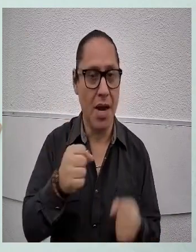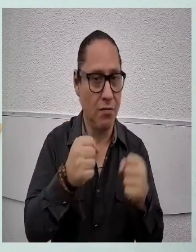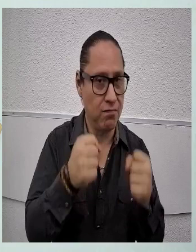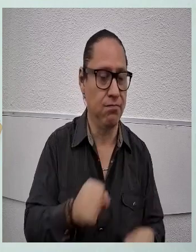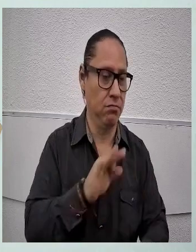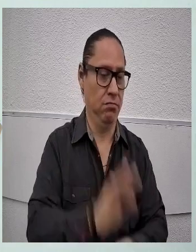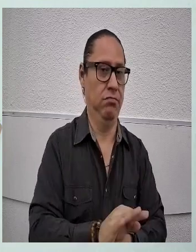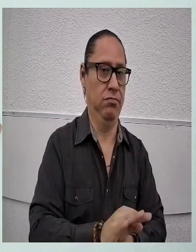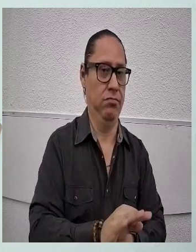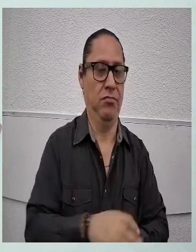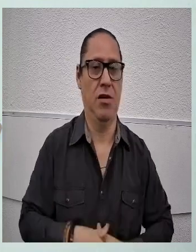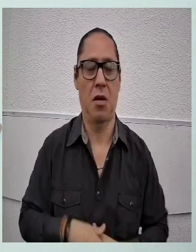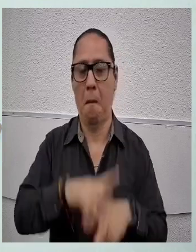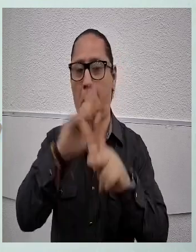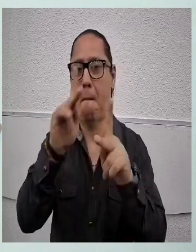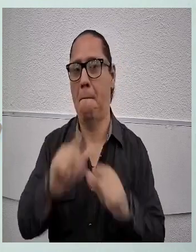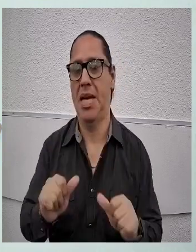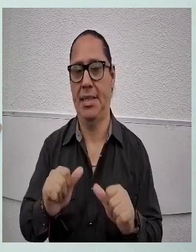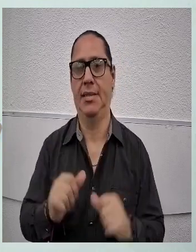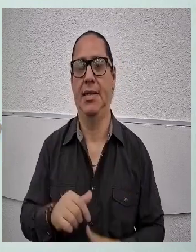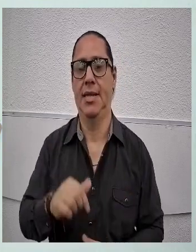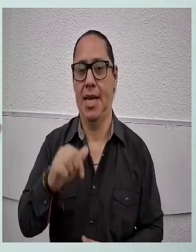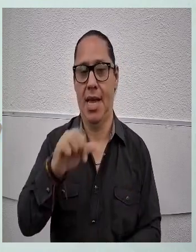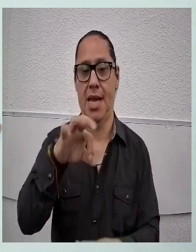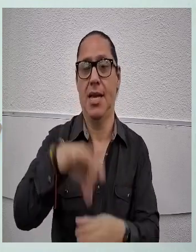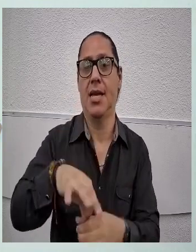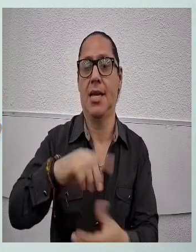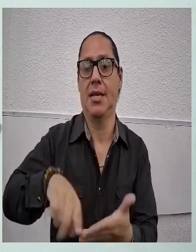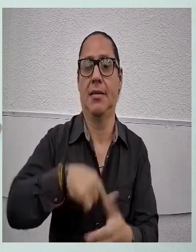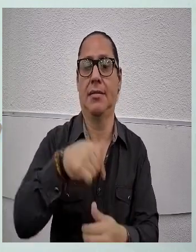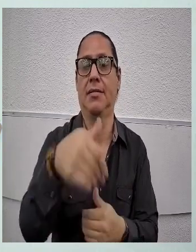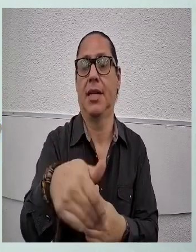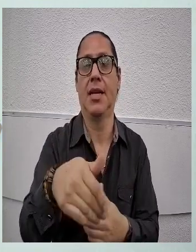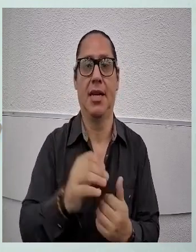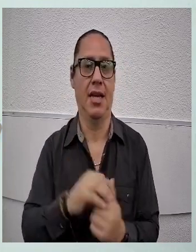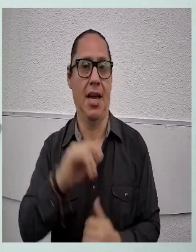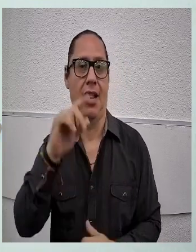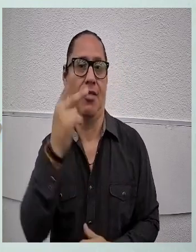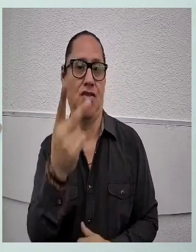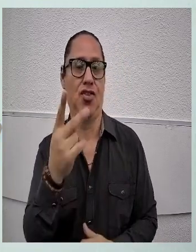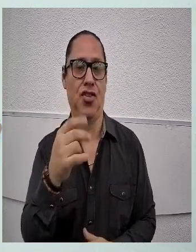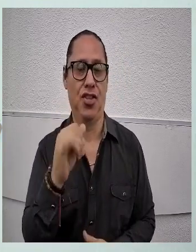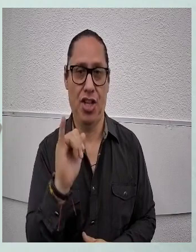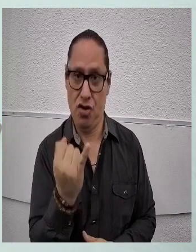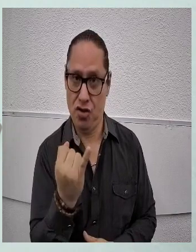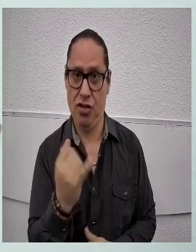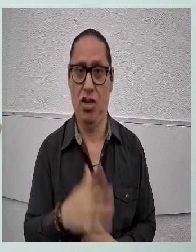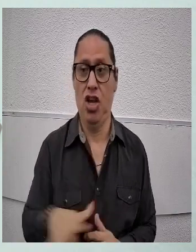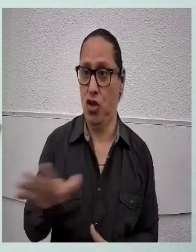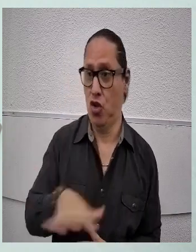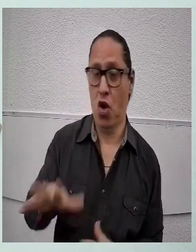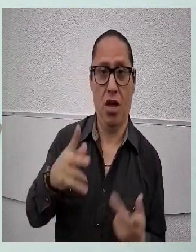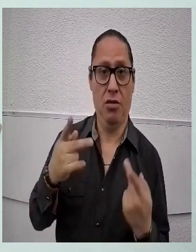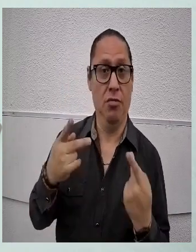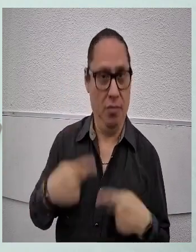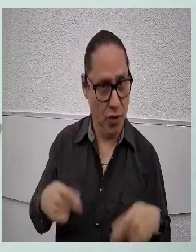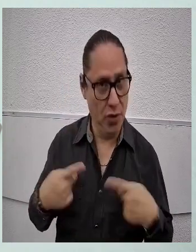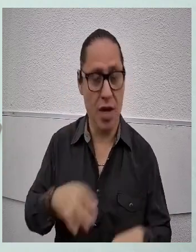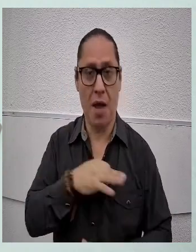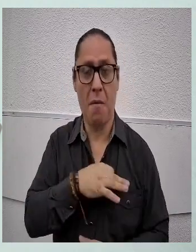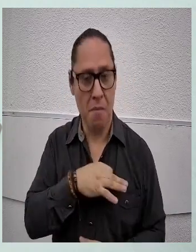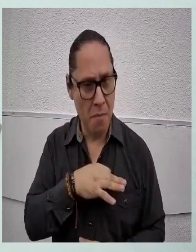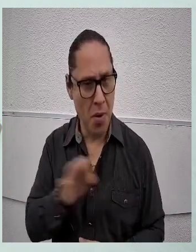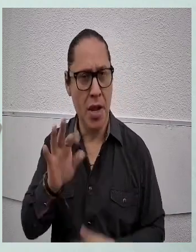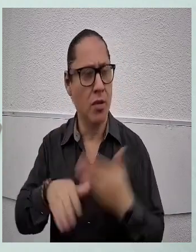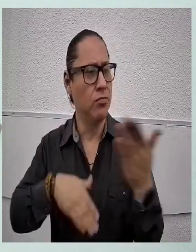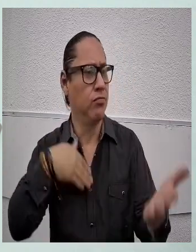protección y la paz en estas elecciones a celebrarse a fin de que las ciudadanos y los ciudadanos